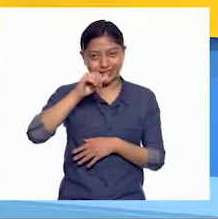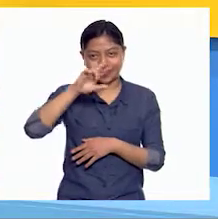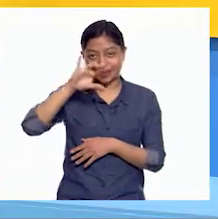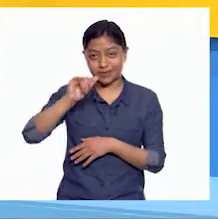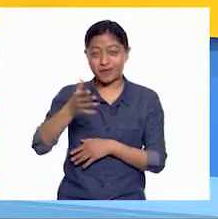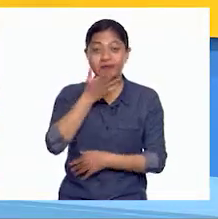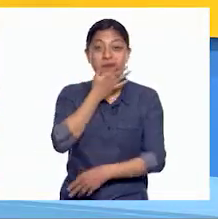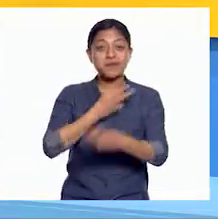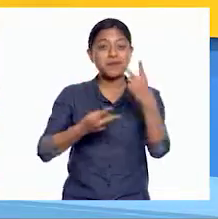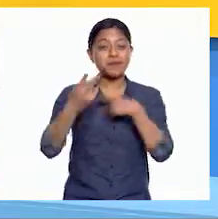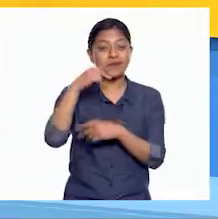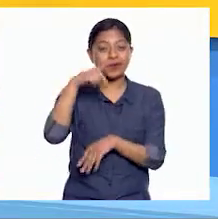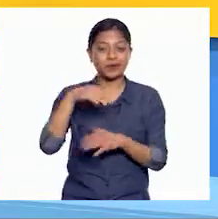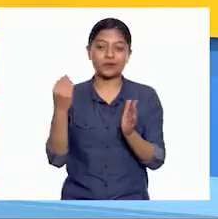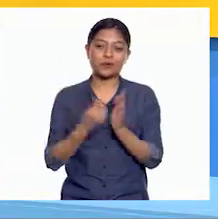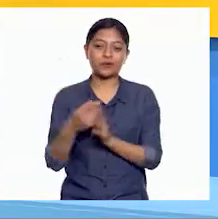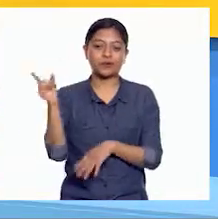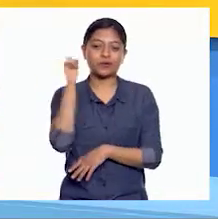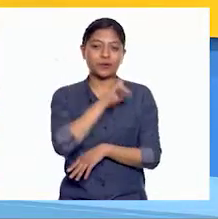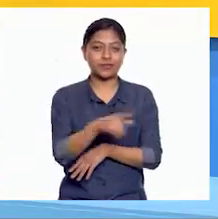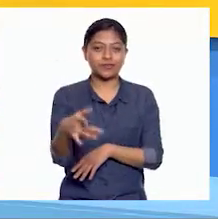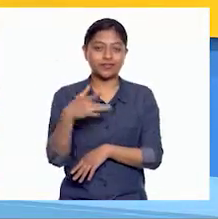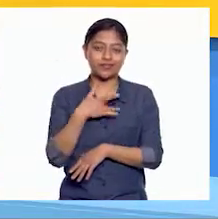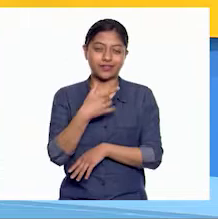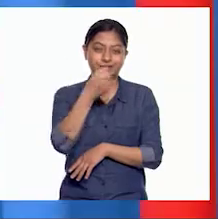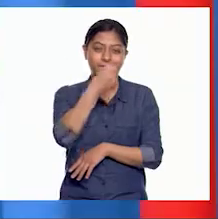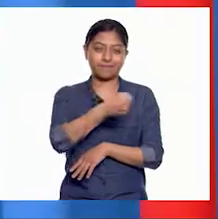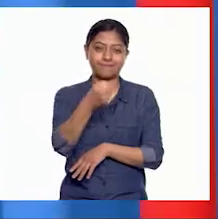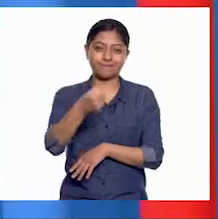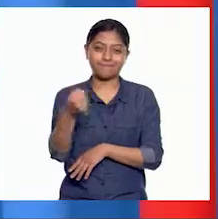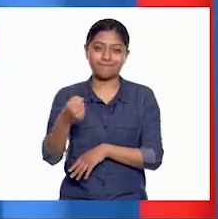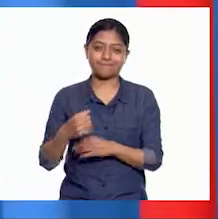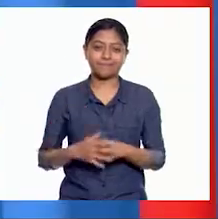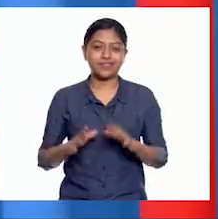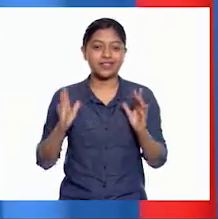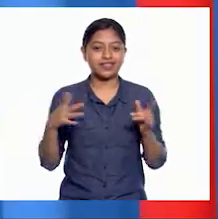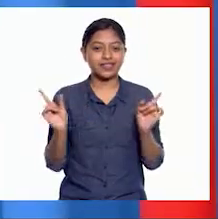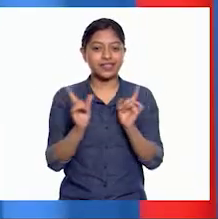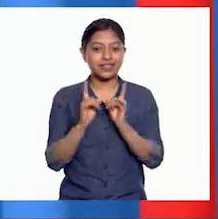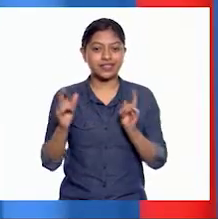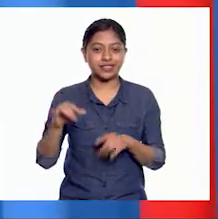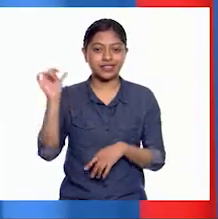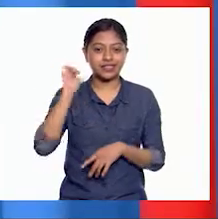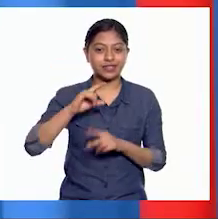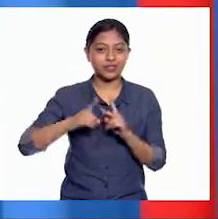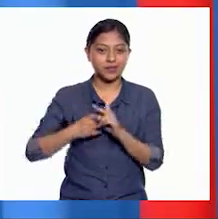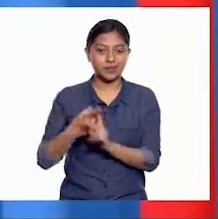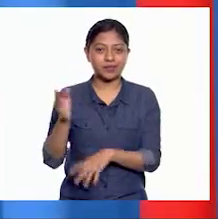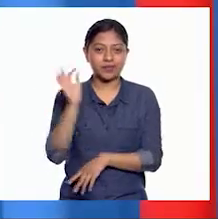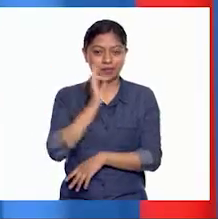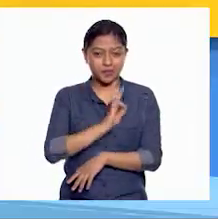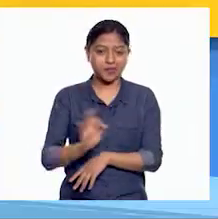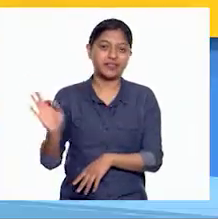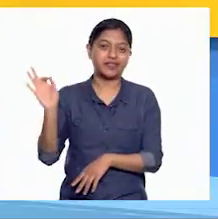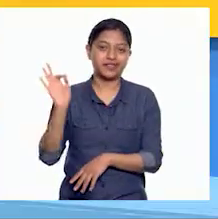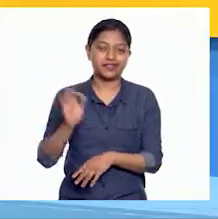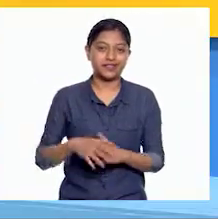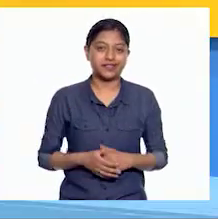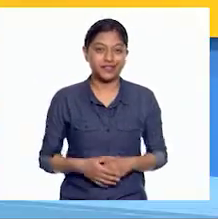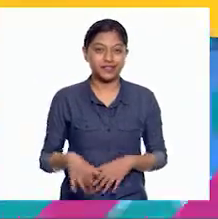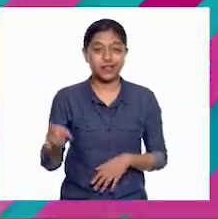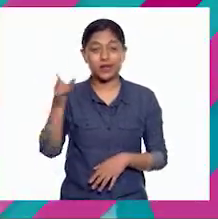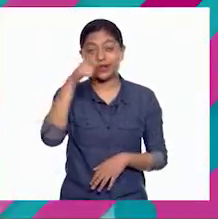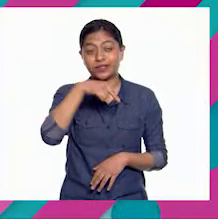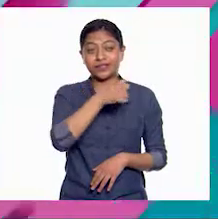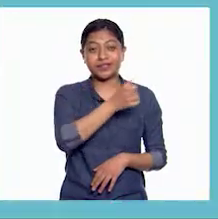a la sesión de hoy. Les saludo con la mano en el corazón. Pues nosotras ya estamos listas y listos para la clase, maestra. Todas y